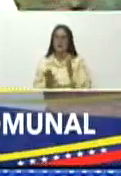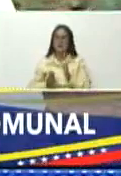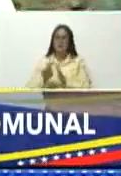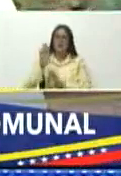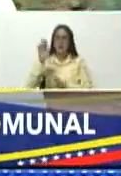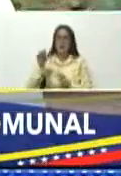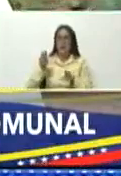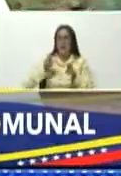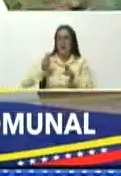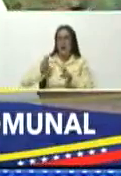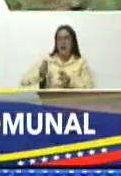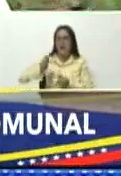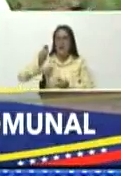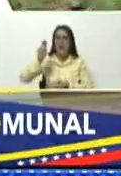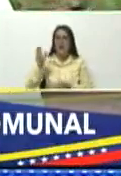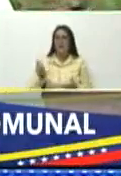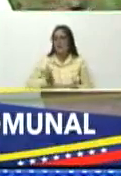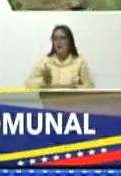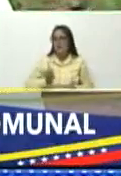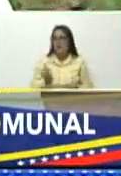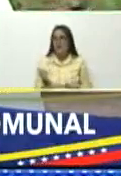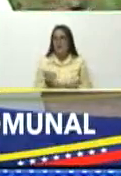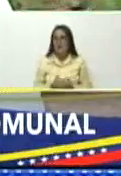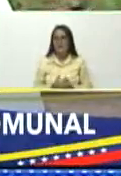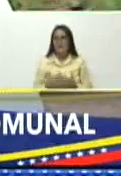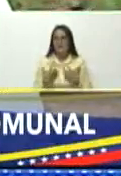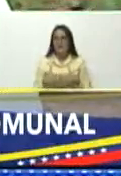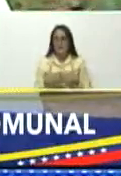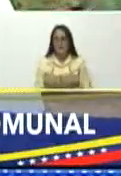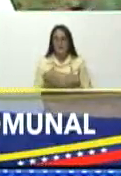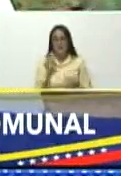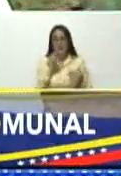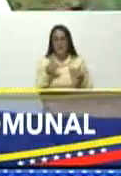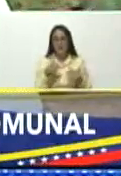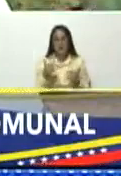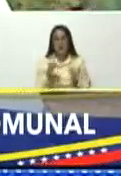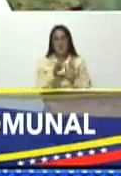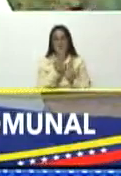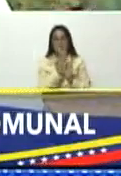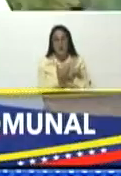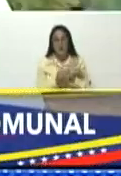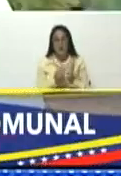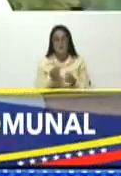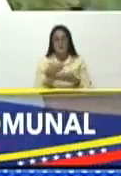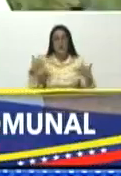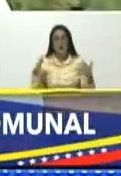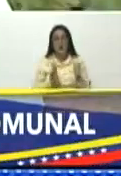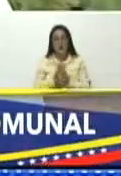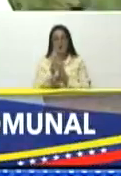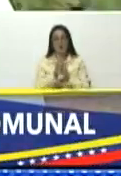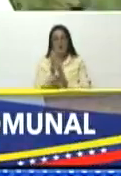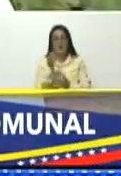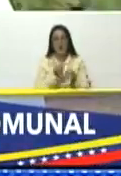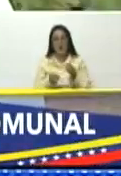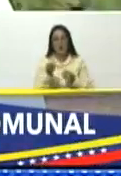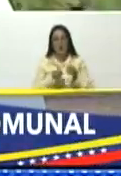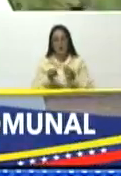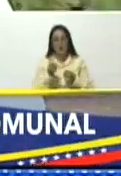bajada, en la escalera. El emprendimiento popular es parte del milagro del crecimiento